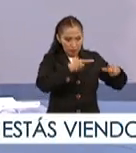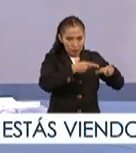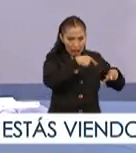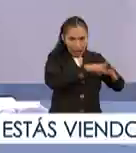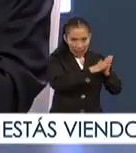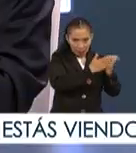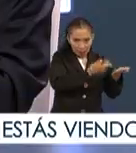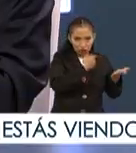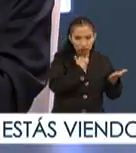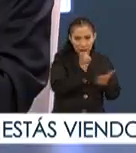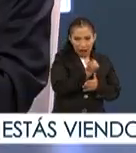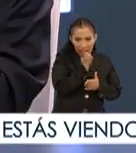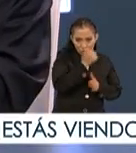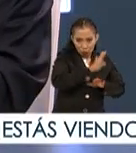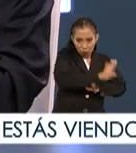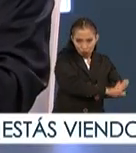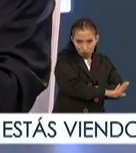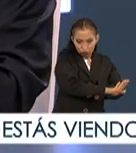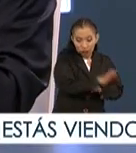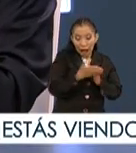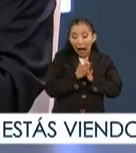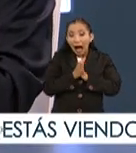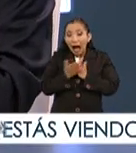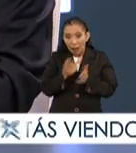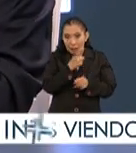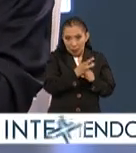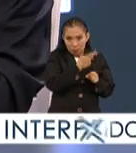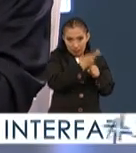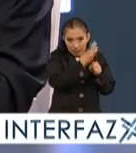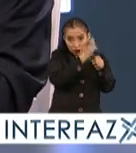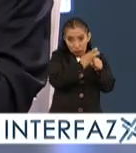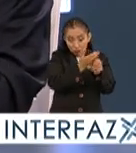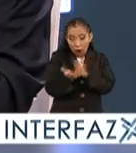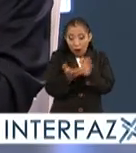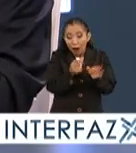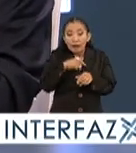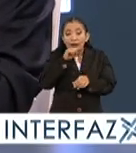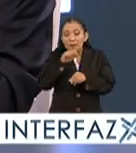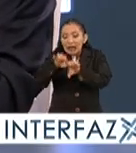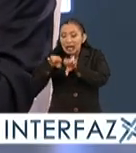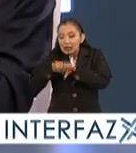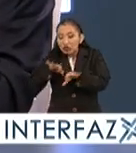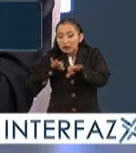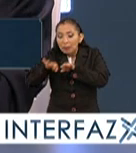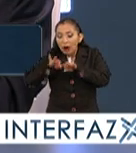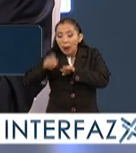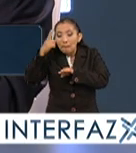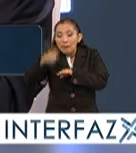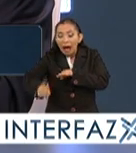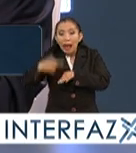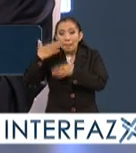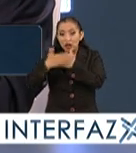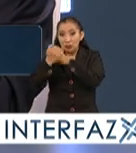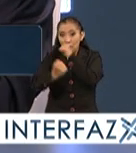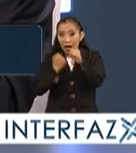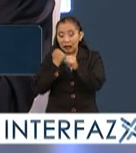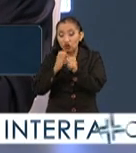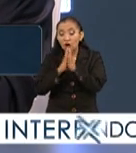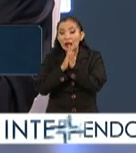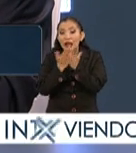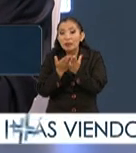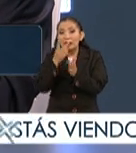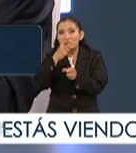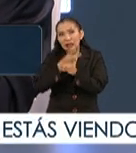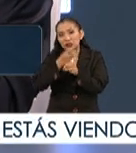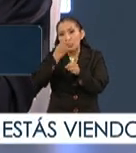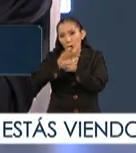elaboramos nuevos libros de texto para las niñas y niños, ahora de primero y segundo, estamos con los equipos trabajando para que en el próximo ciclo escolar tengan los de